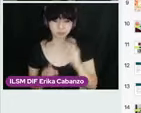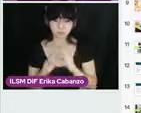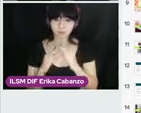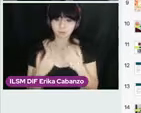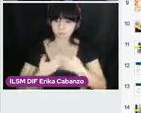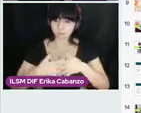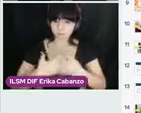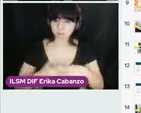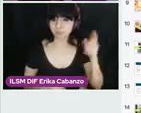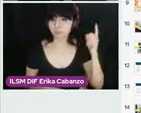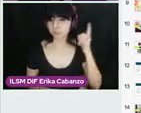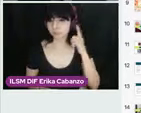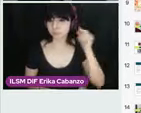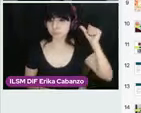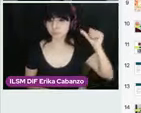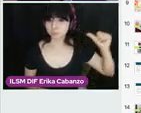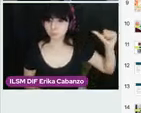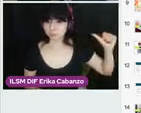auditiva, ¿sí?